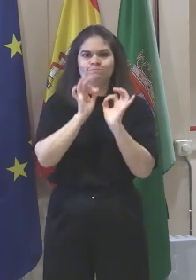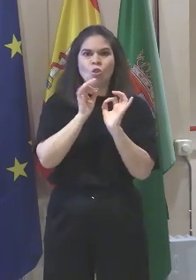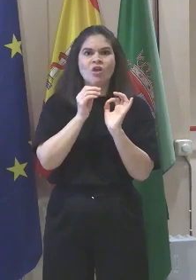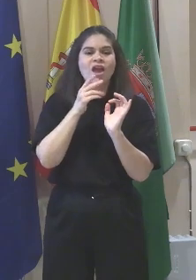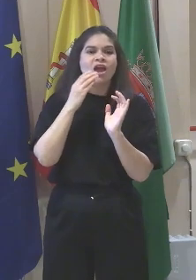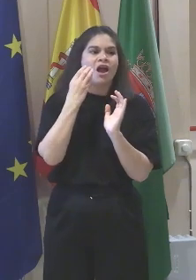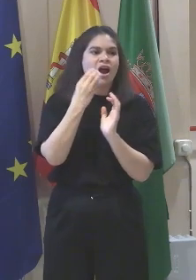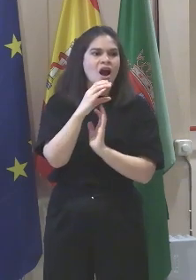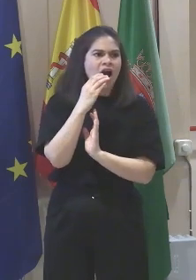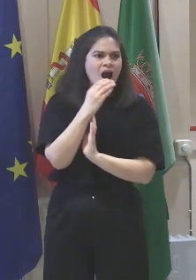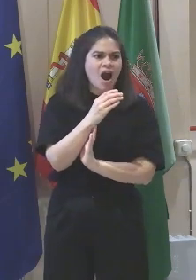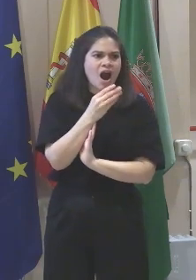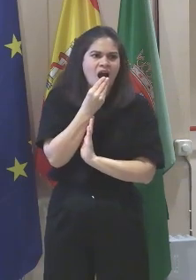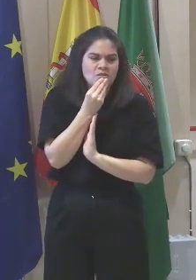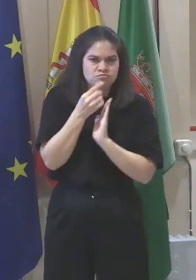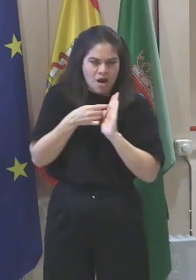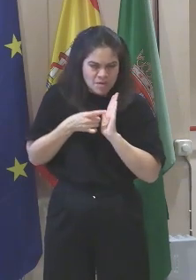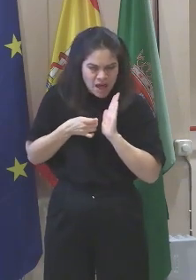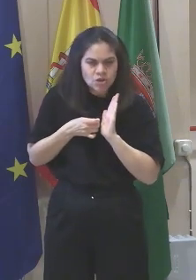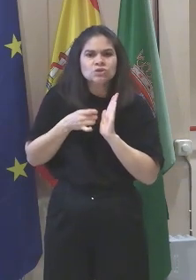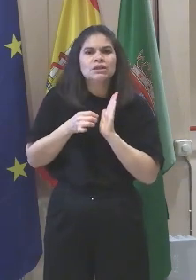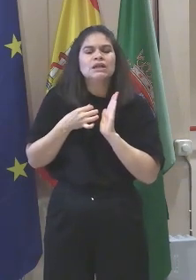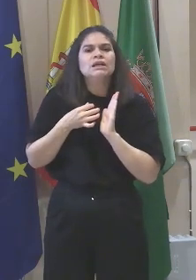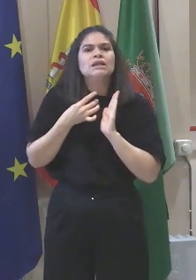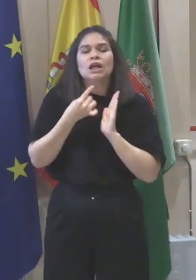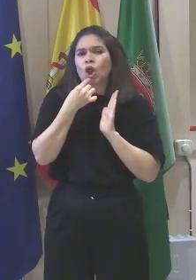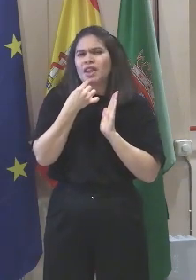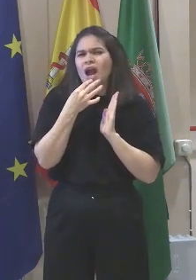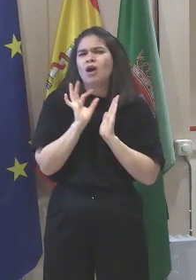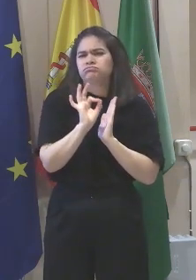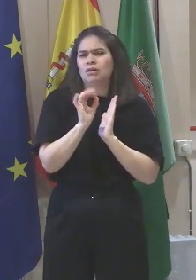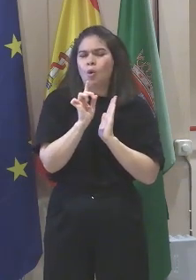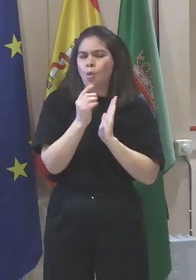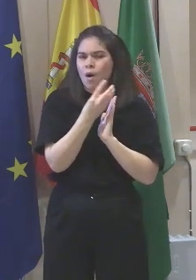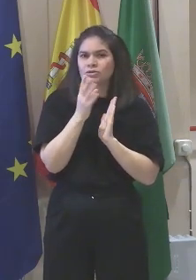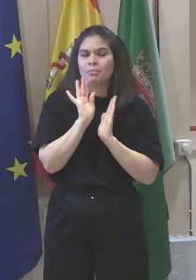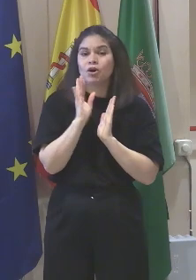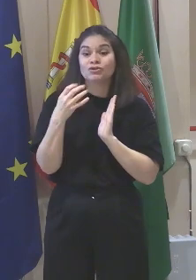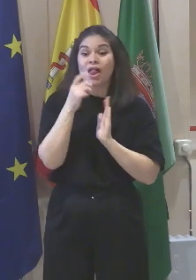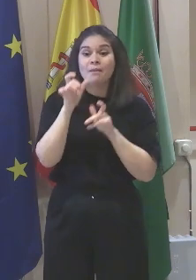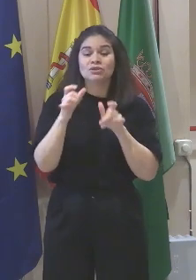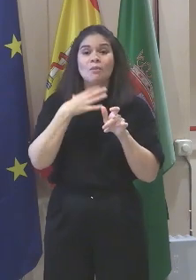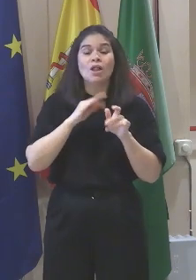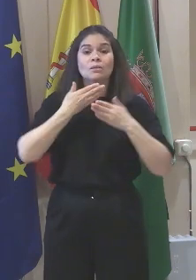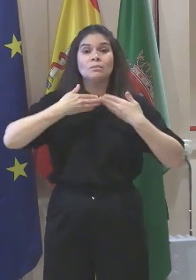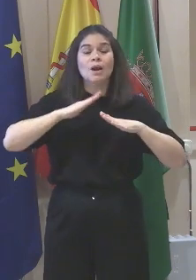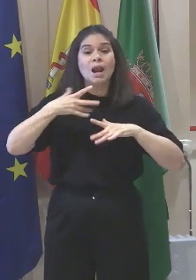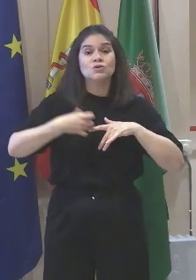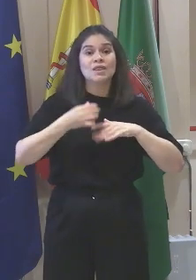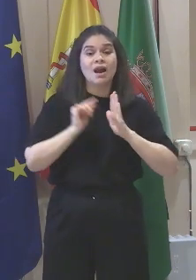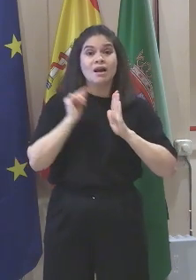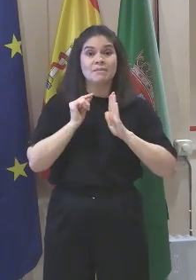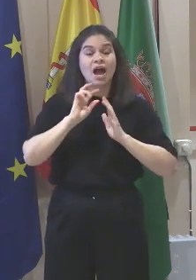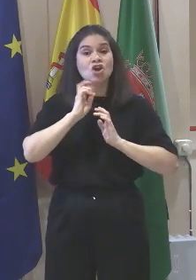especificaban realmente de cuánto era, pero pudo hacer que todas las personas pudiesen suspender la insulina rápida, y 7 de cada 10